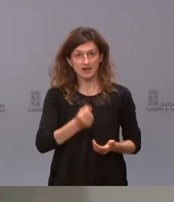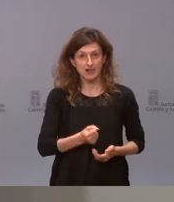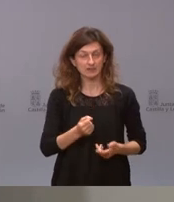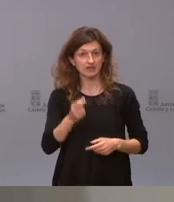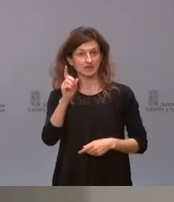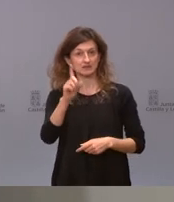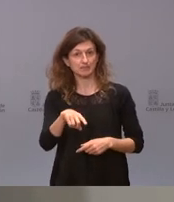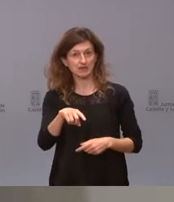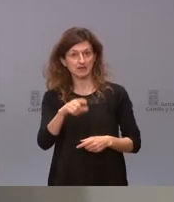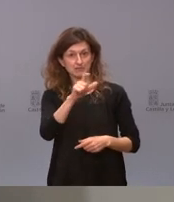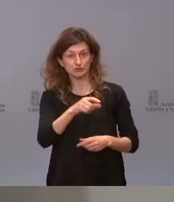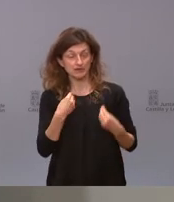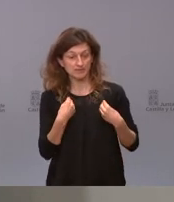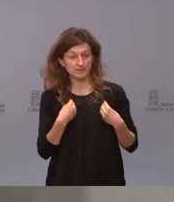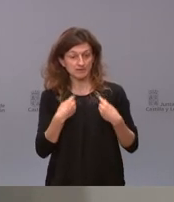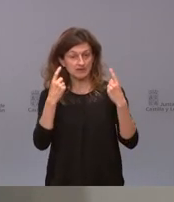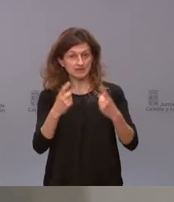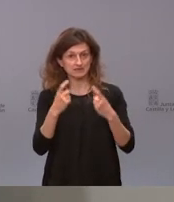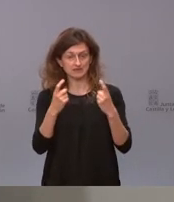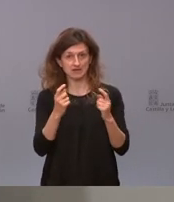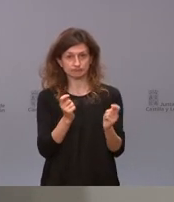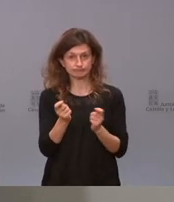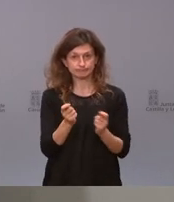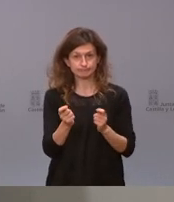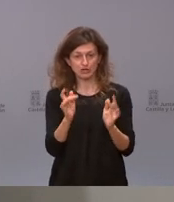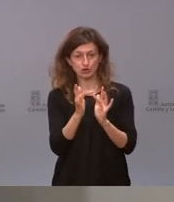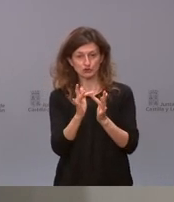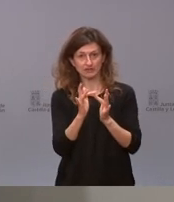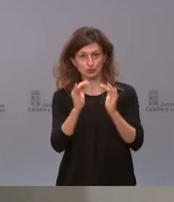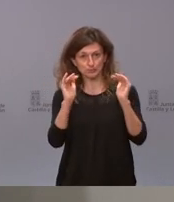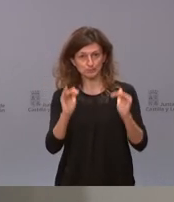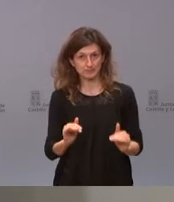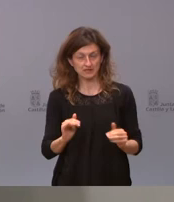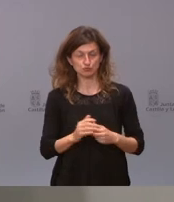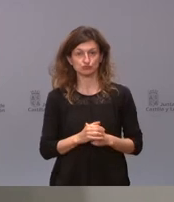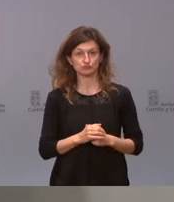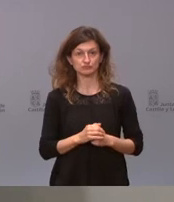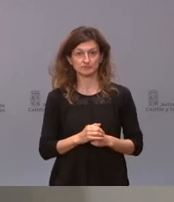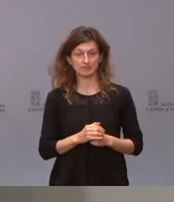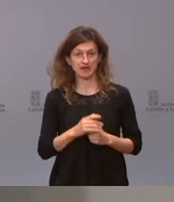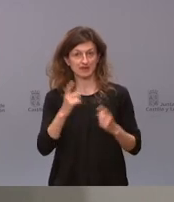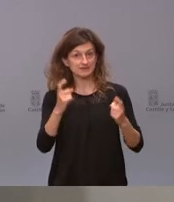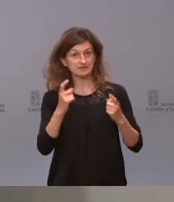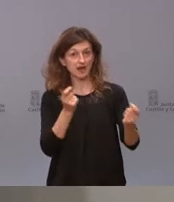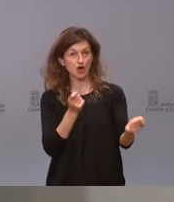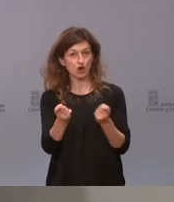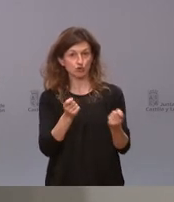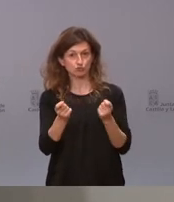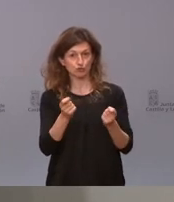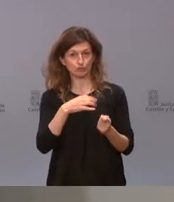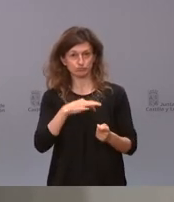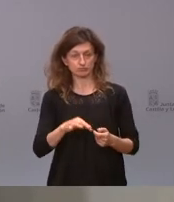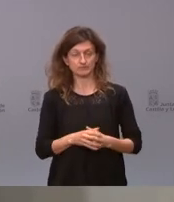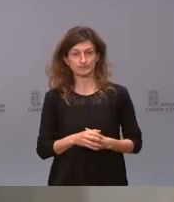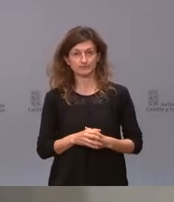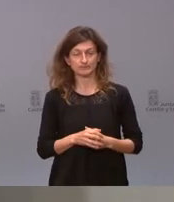parte de la población para intentar minimizar los contactos y que los podamos bueno controlar lo más lo más posible